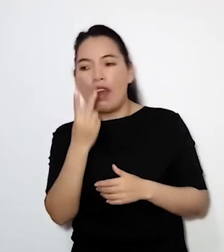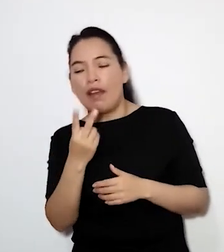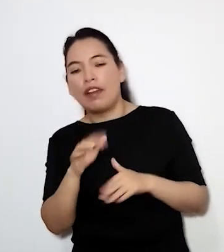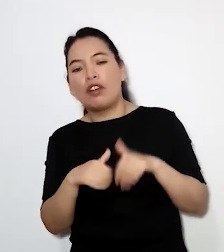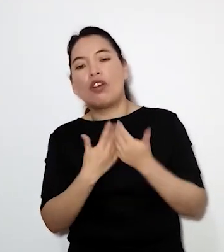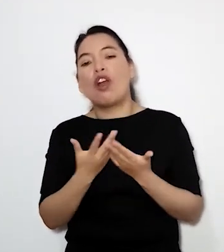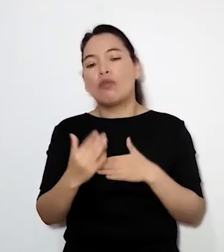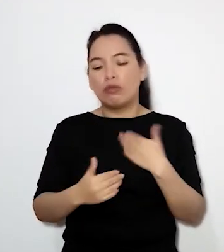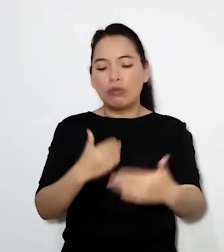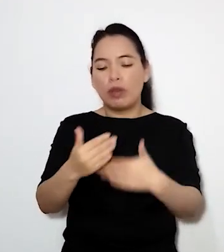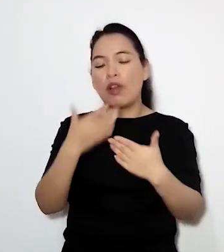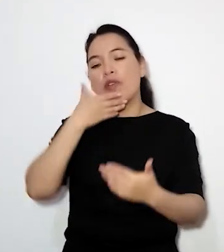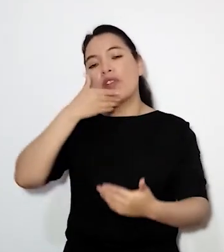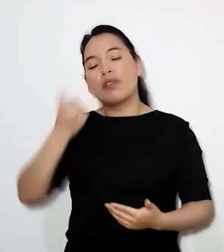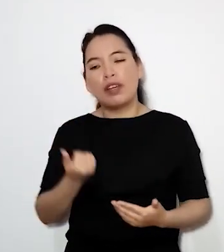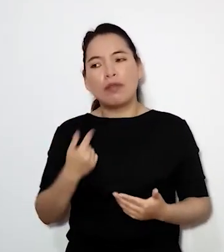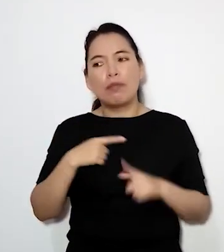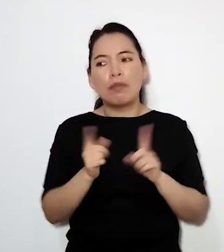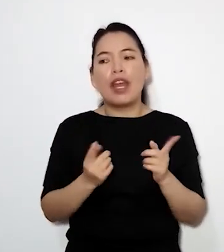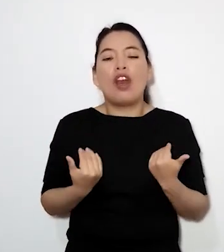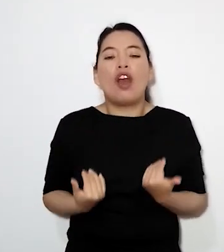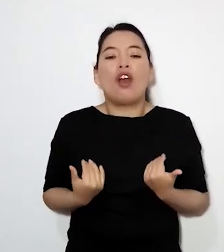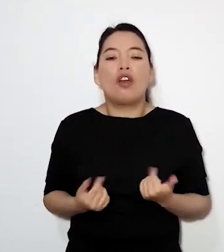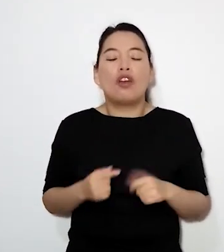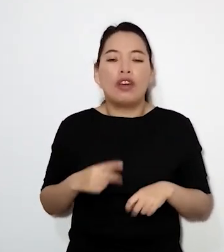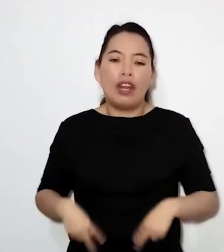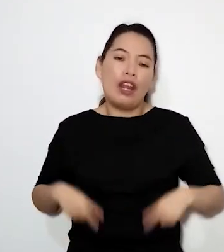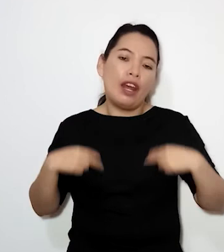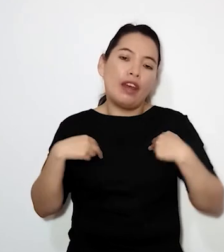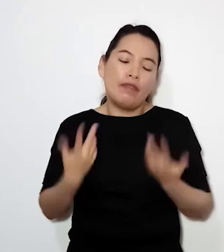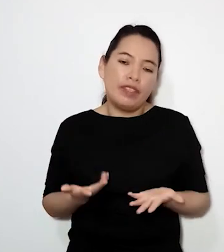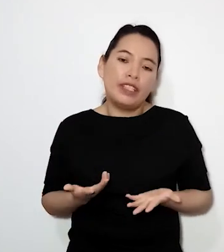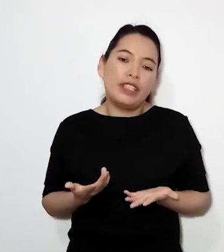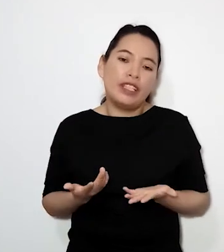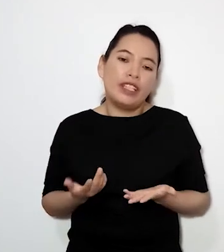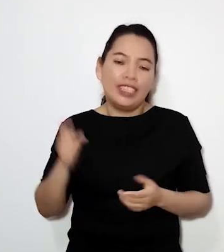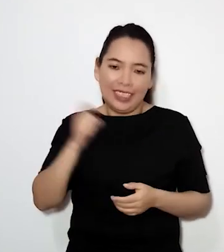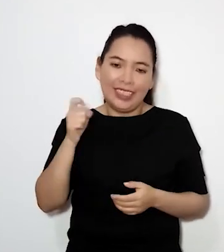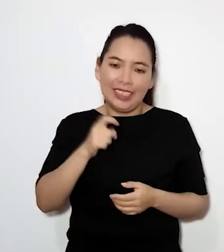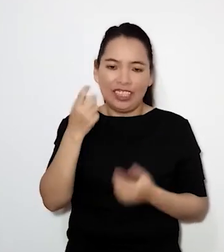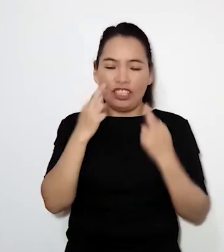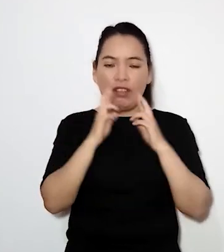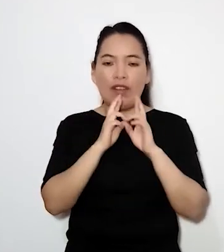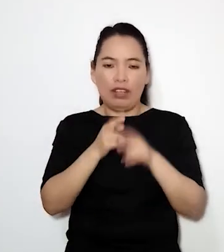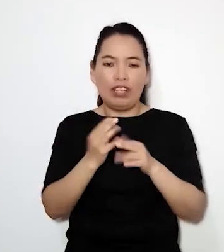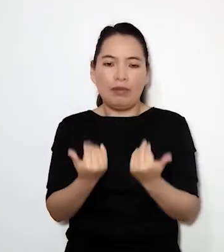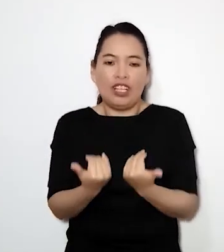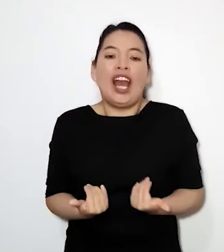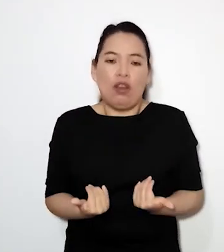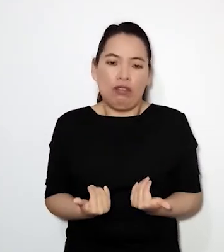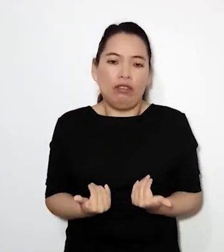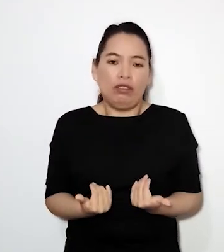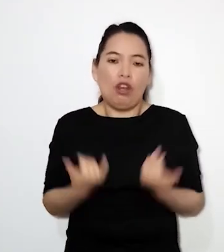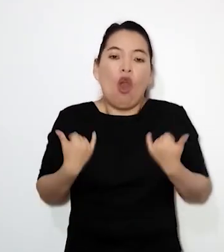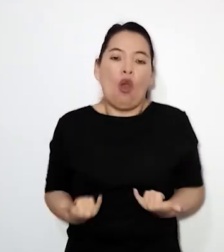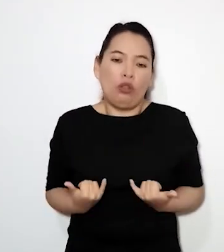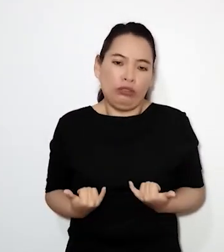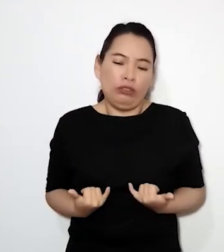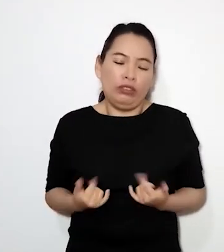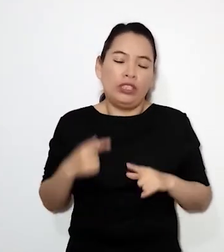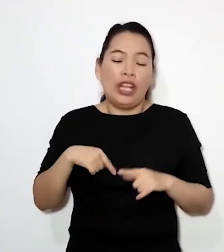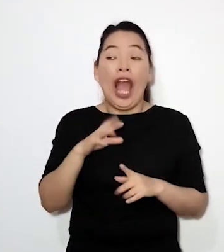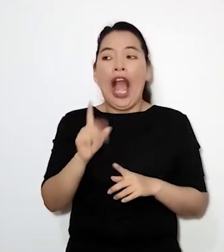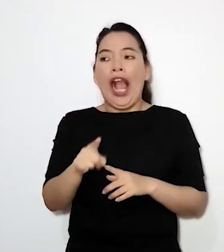mientras tanto a mí se me está pasando la vida y necesito respuestas inmediatas. Yo creo que ese reto le tenemos ahí y solo lo podemos hacer